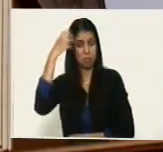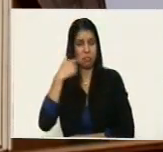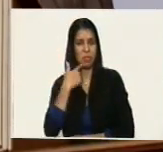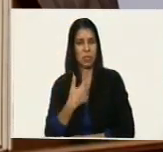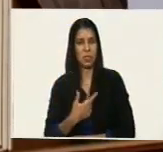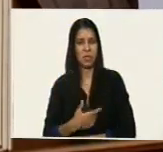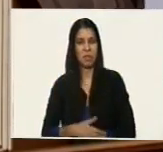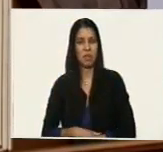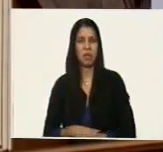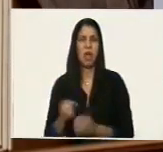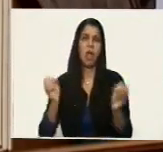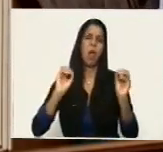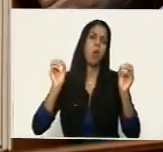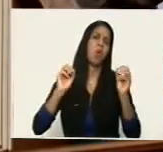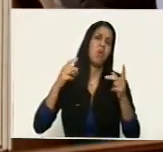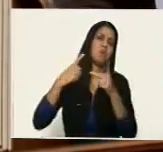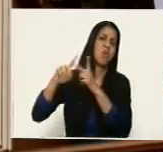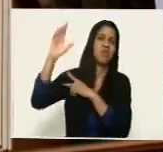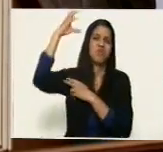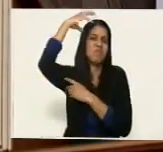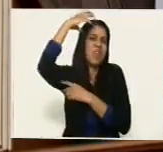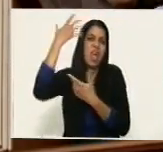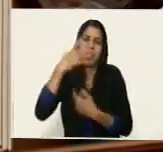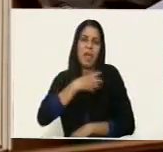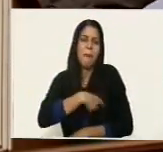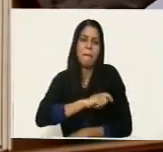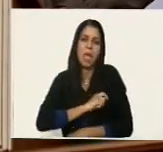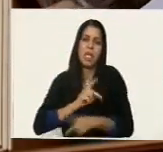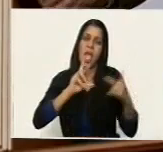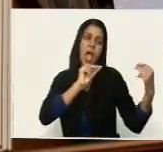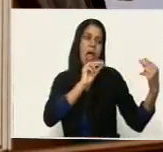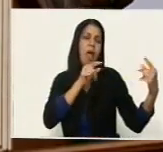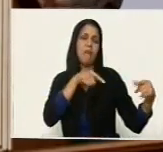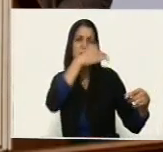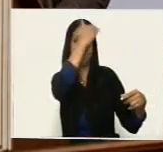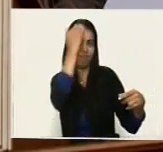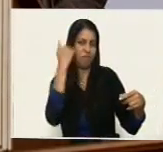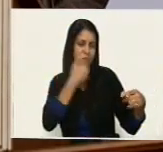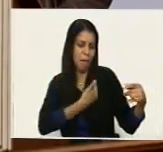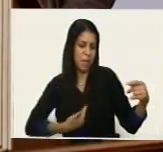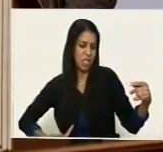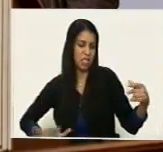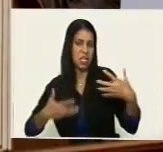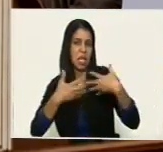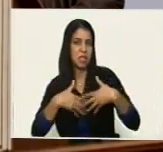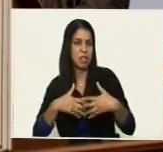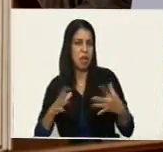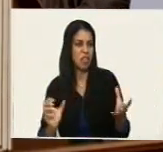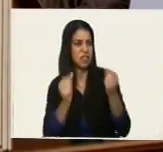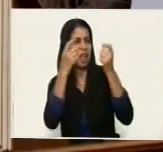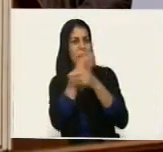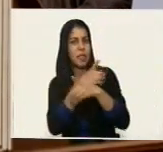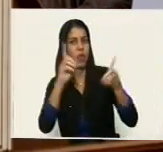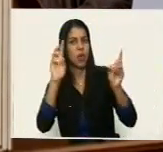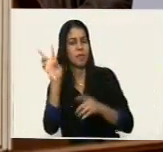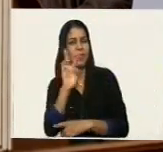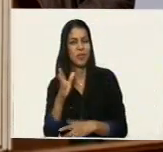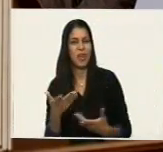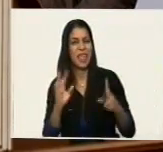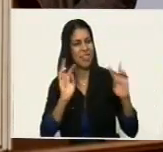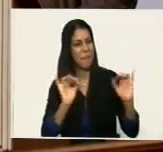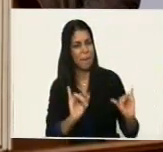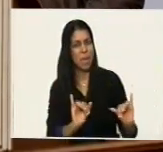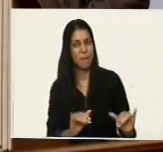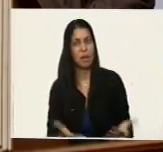Fernando VII, habla con Donald Trump y le pide ayuda para rescatar la democracia en Venezuela. Y